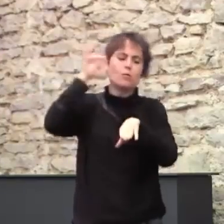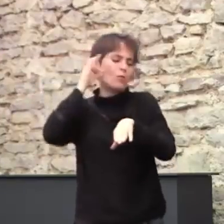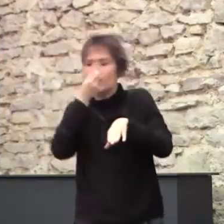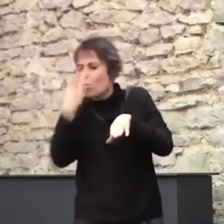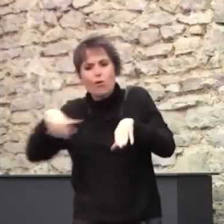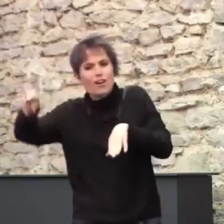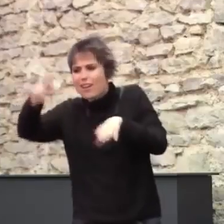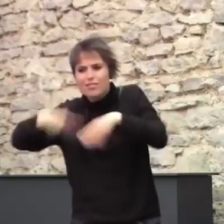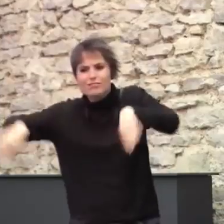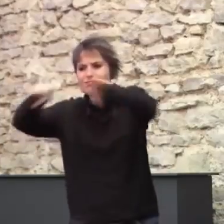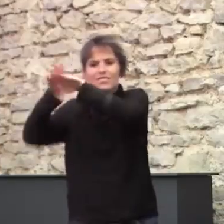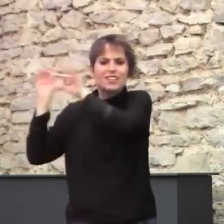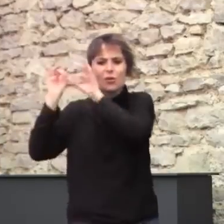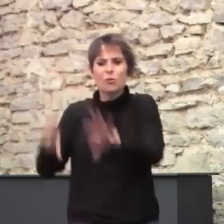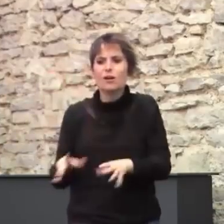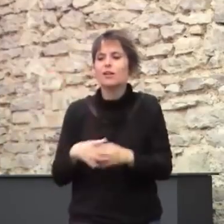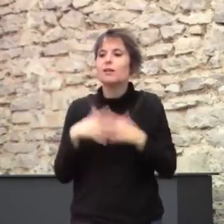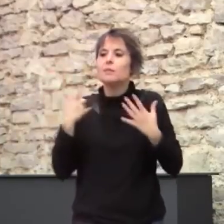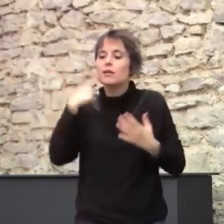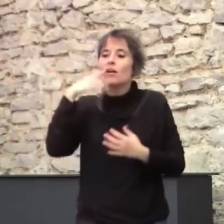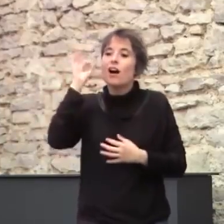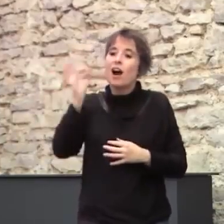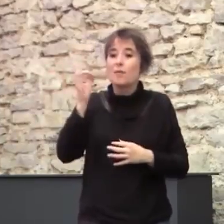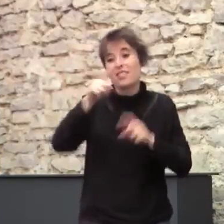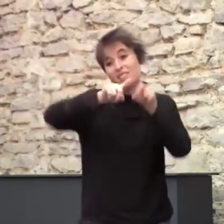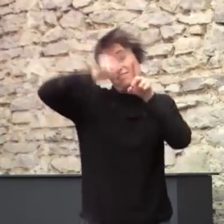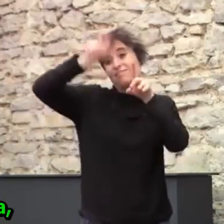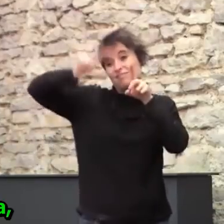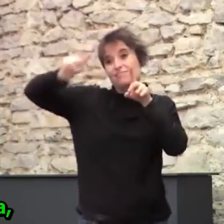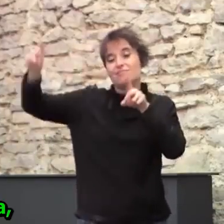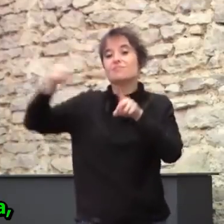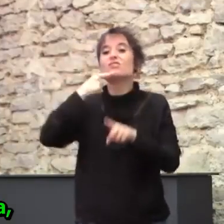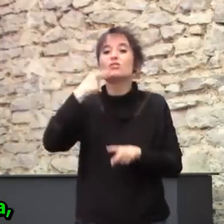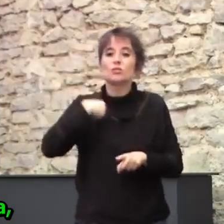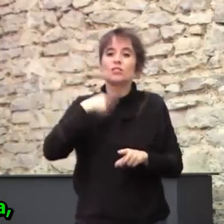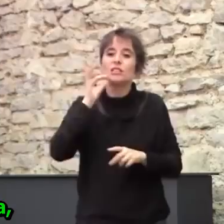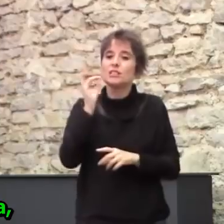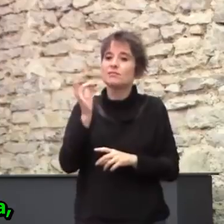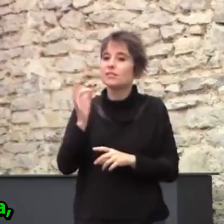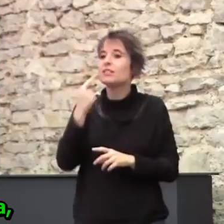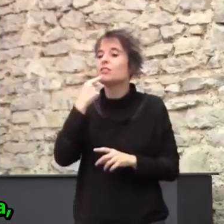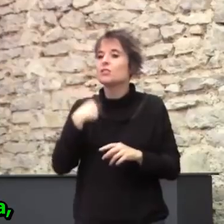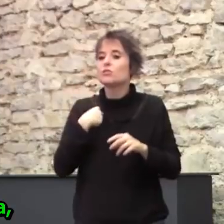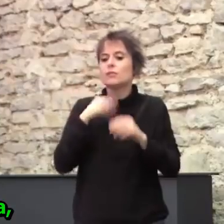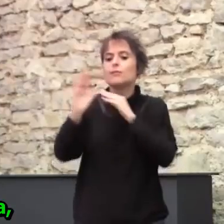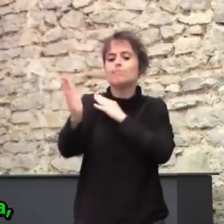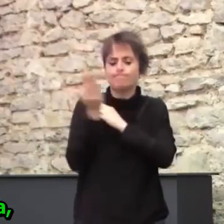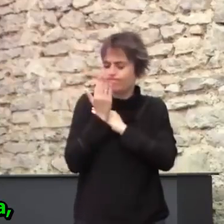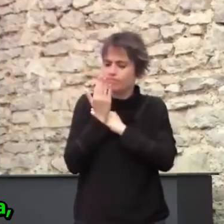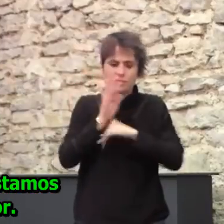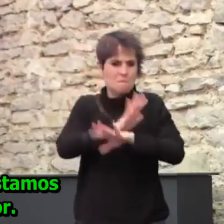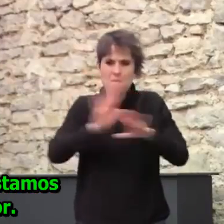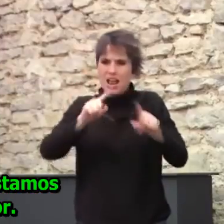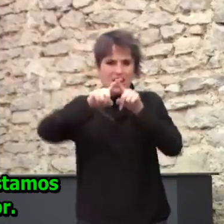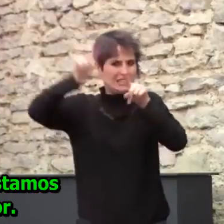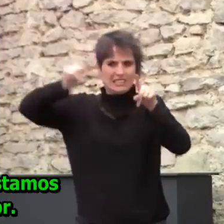bonitas. Y bueno, pese a que a veces los datos y las estadísticas nos dan, bueno, nos ofrecen una realidad